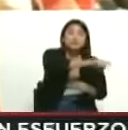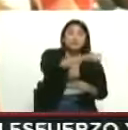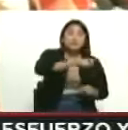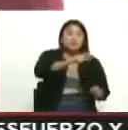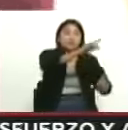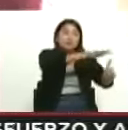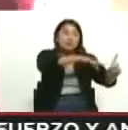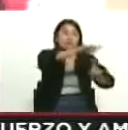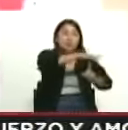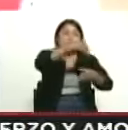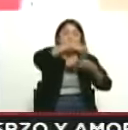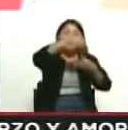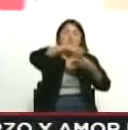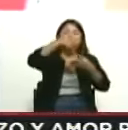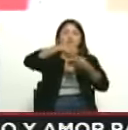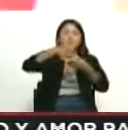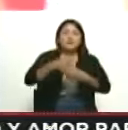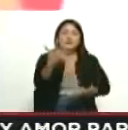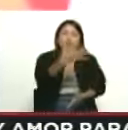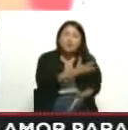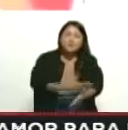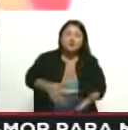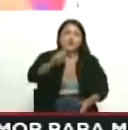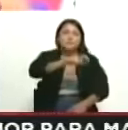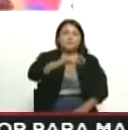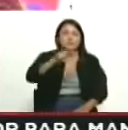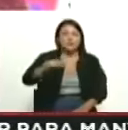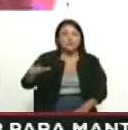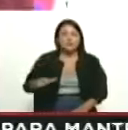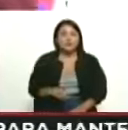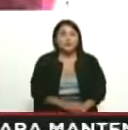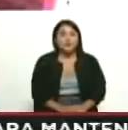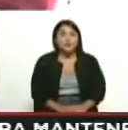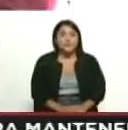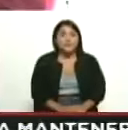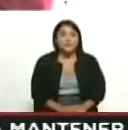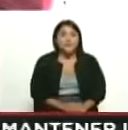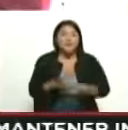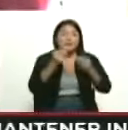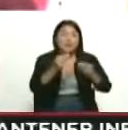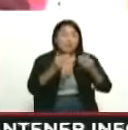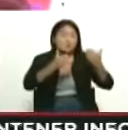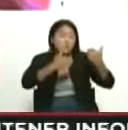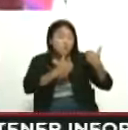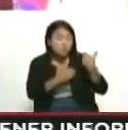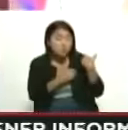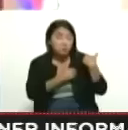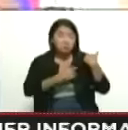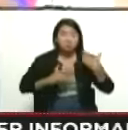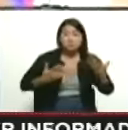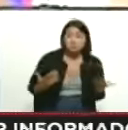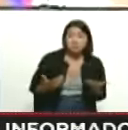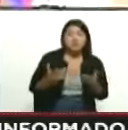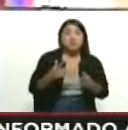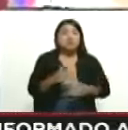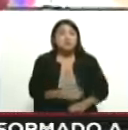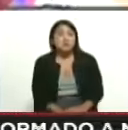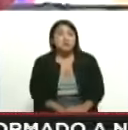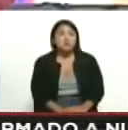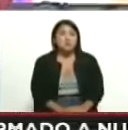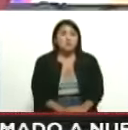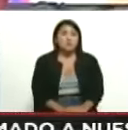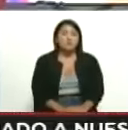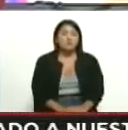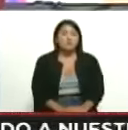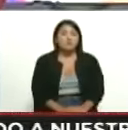creer que votaron por ellos hasta 5 millones de personas para tener el mandato popular y con eso irse a sayonear por la